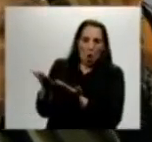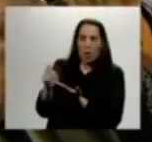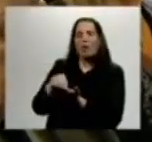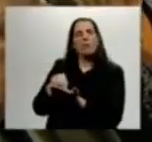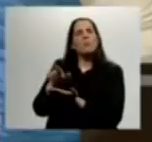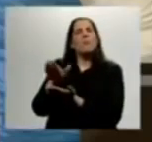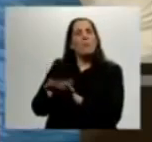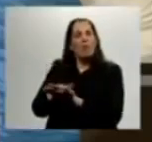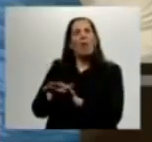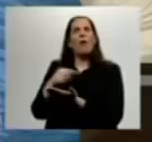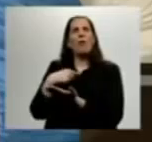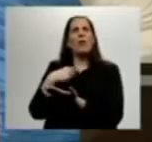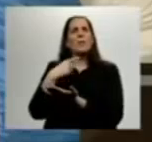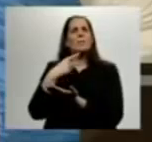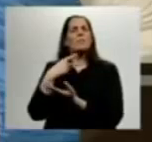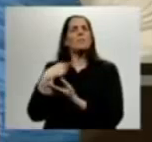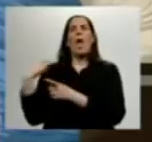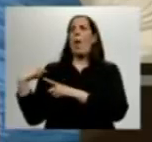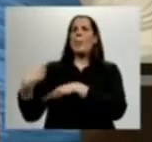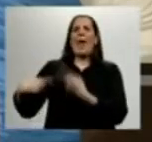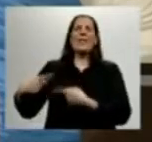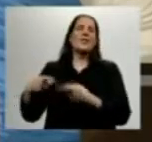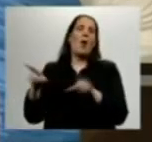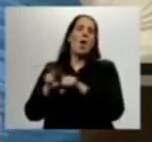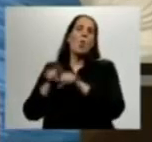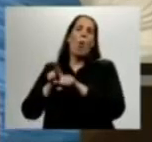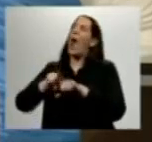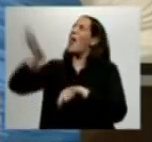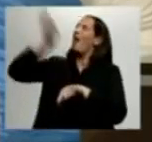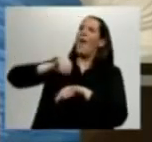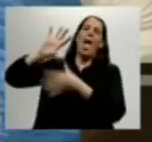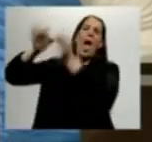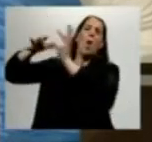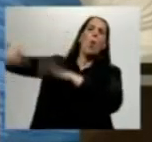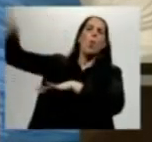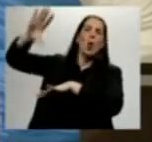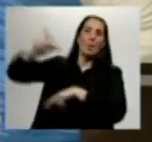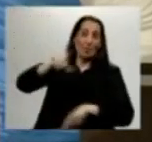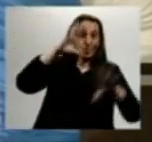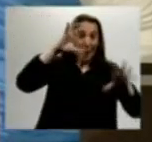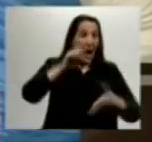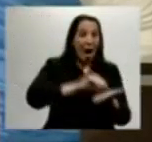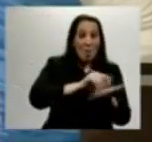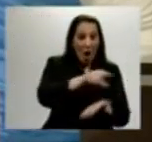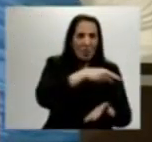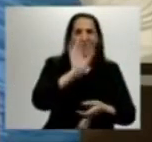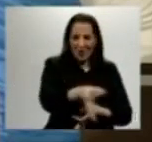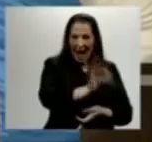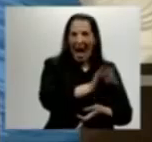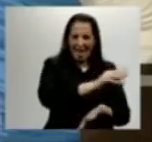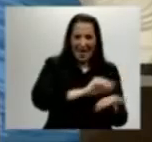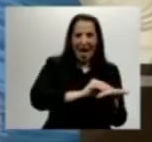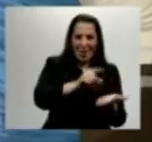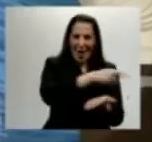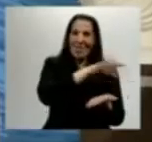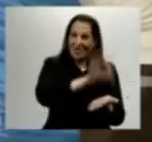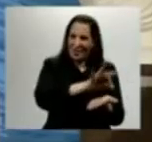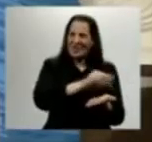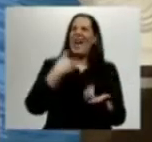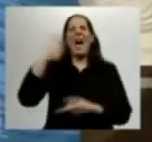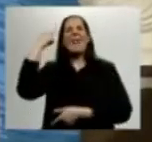tradición estrictamente europea, acuérdense los que son abogados, que todas las citas remitían a